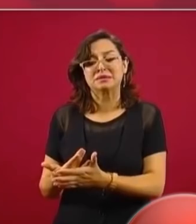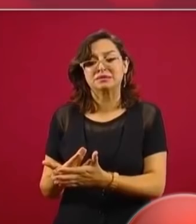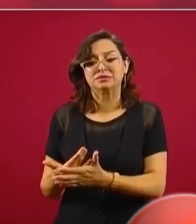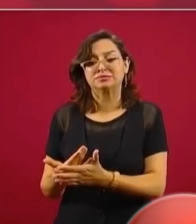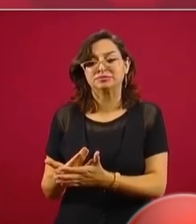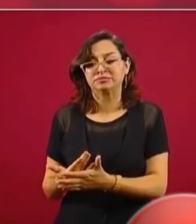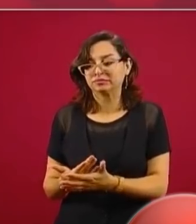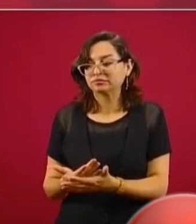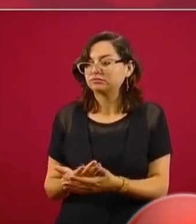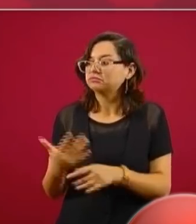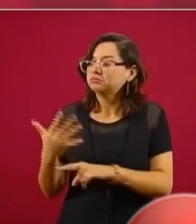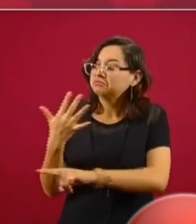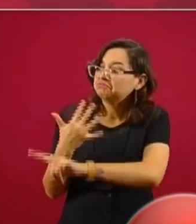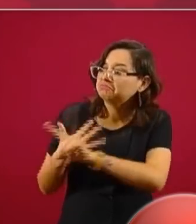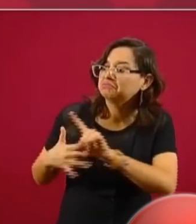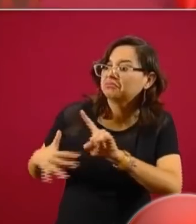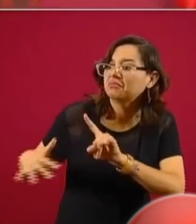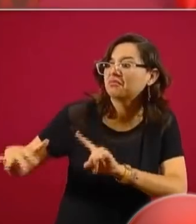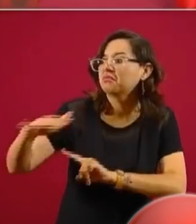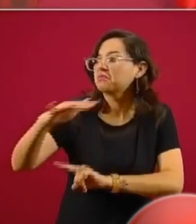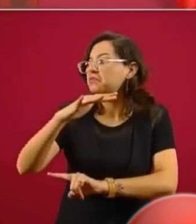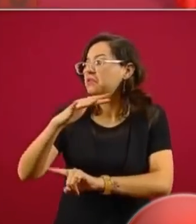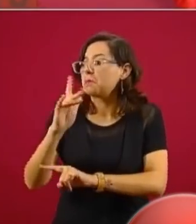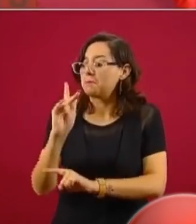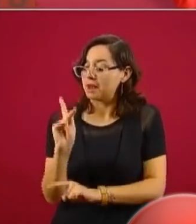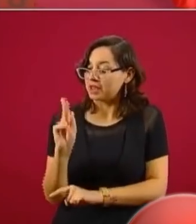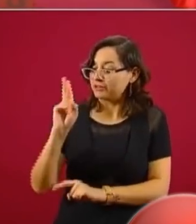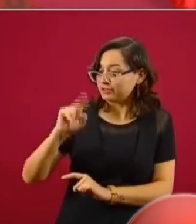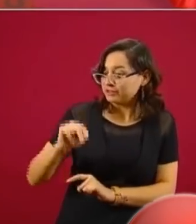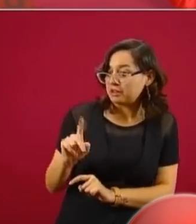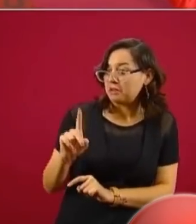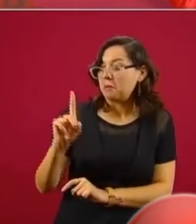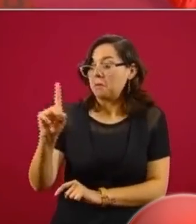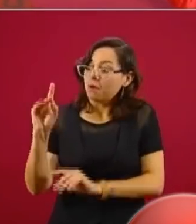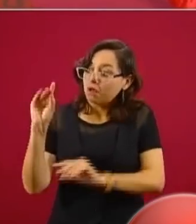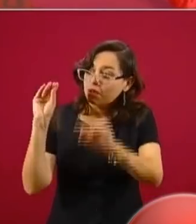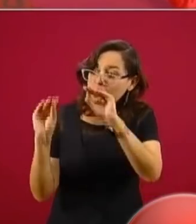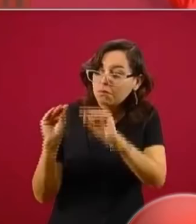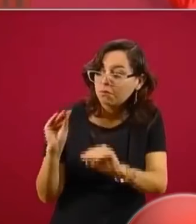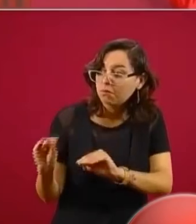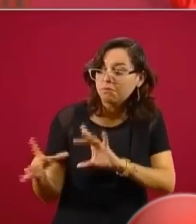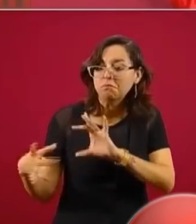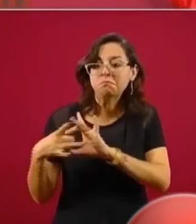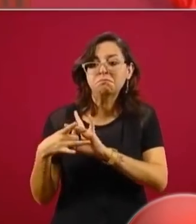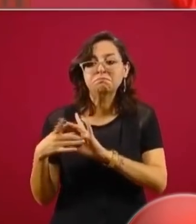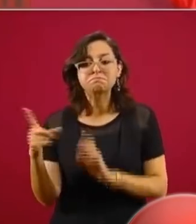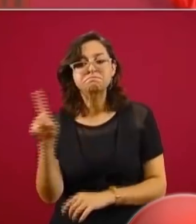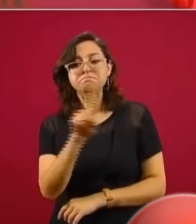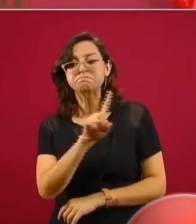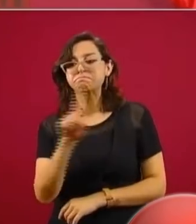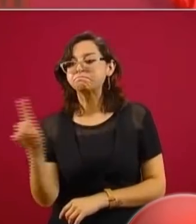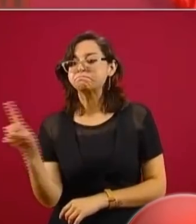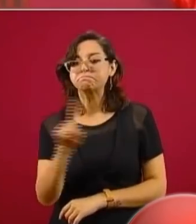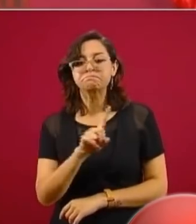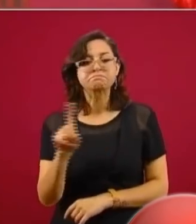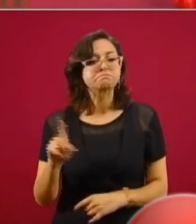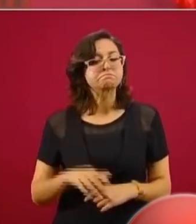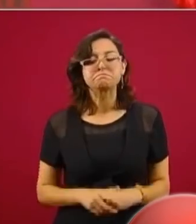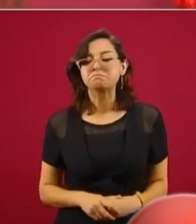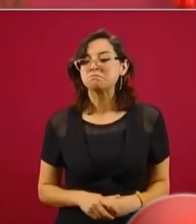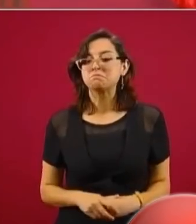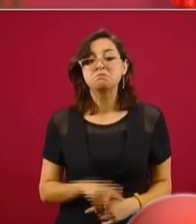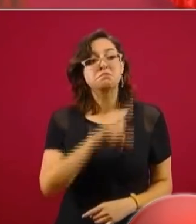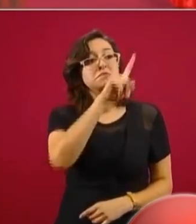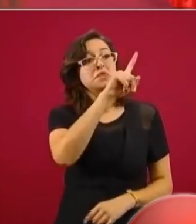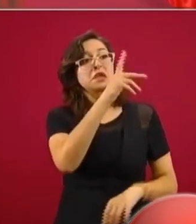de acuerdo a nuestras necesidades, el Plan Nacional de Desarrollo. Todo se hacía a partir de